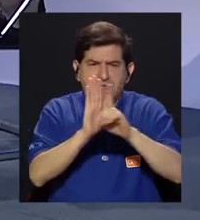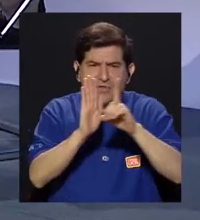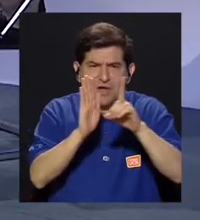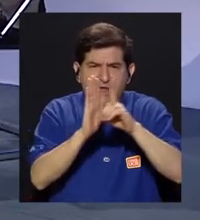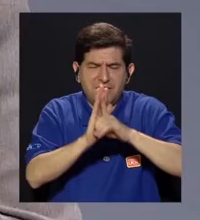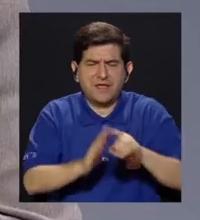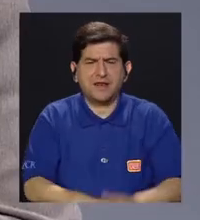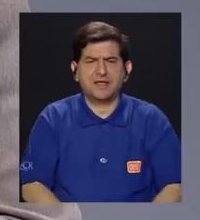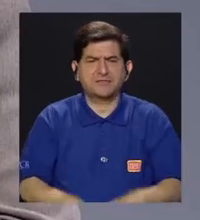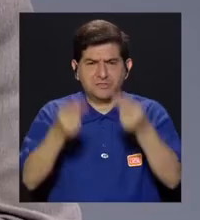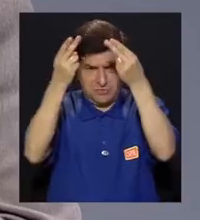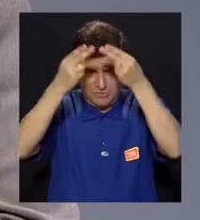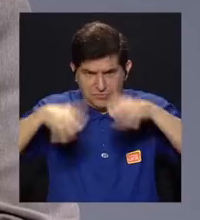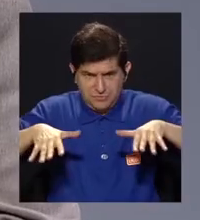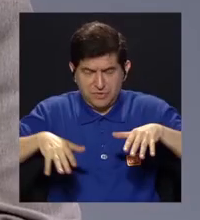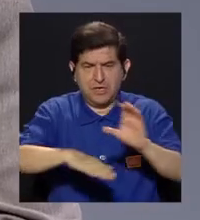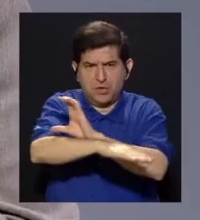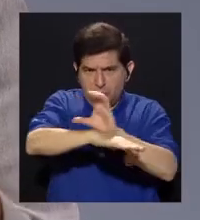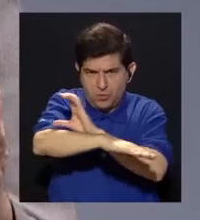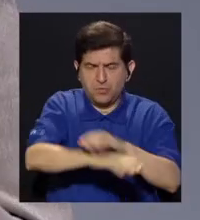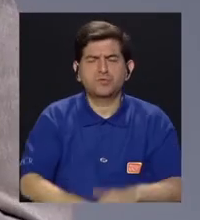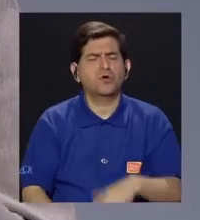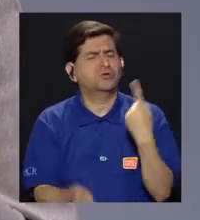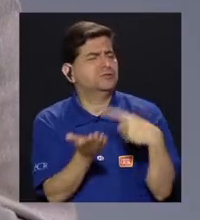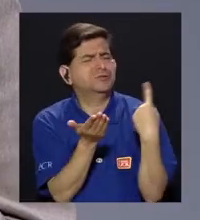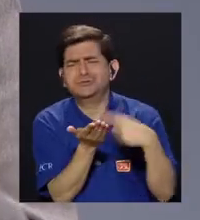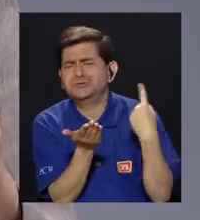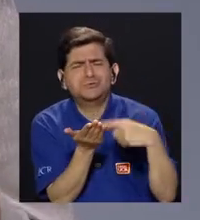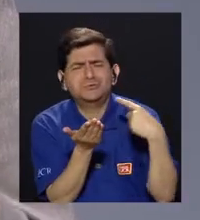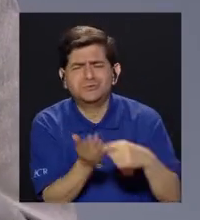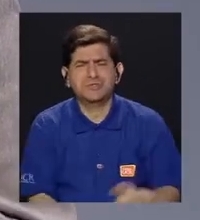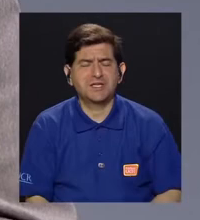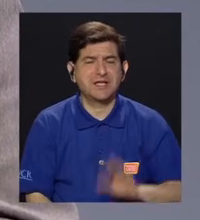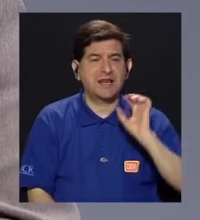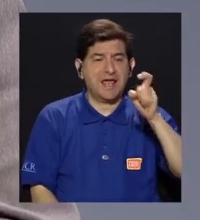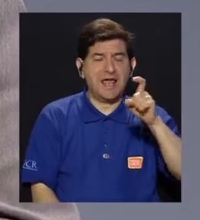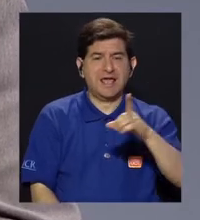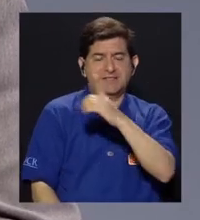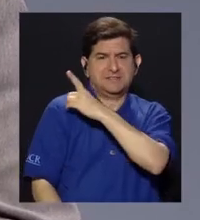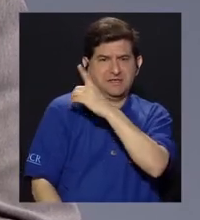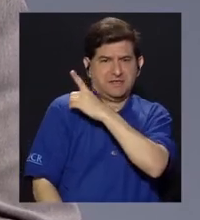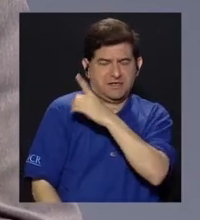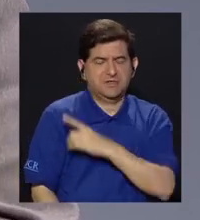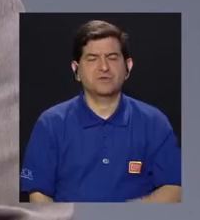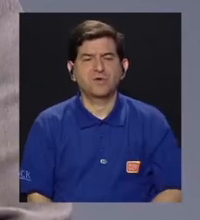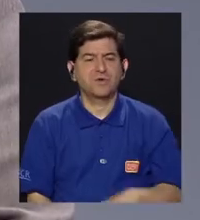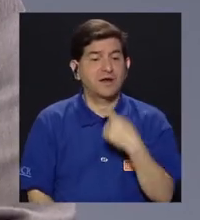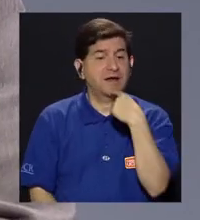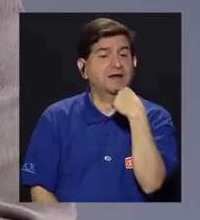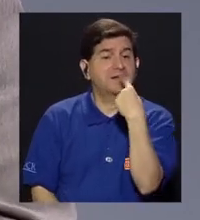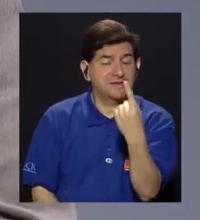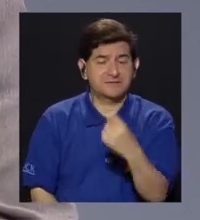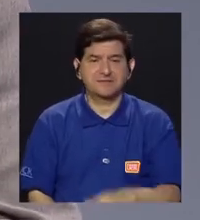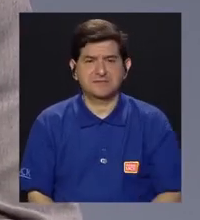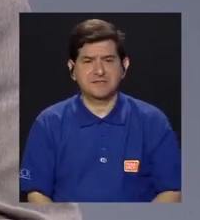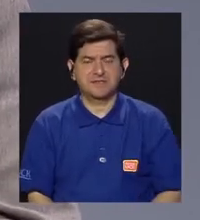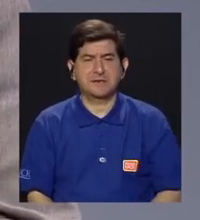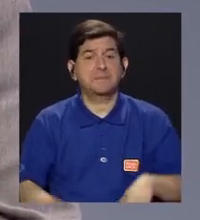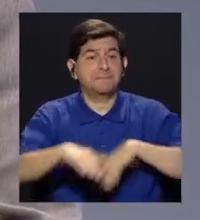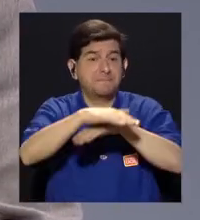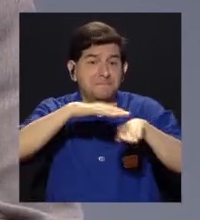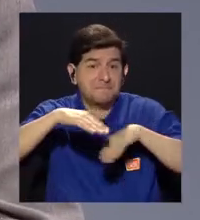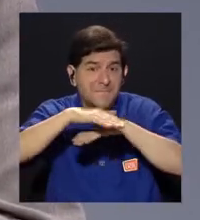informático estábamos discutiendo debatiendo con la ex directora de la prov la que decía